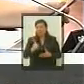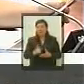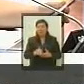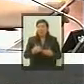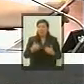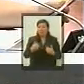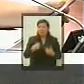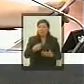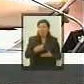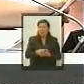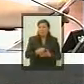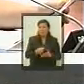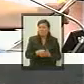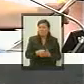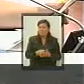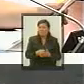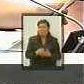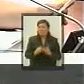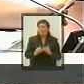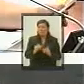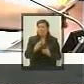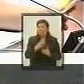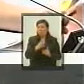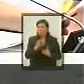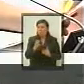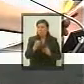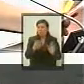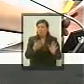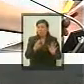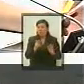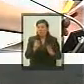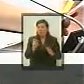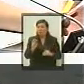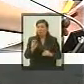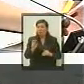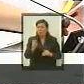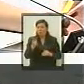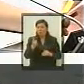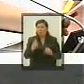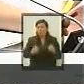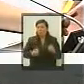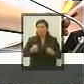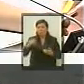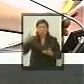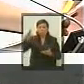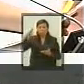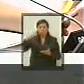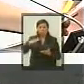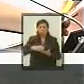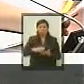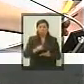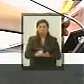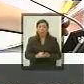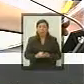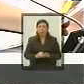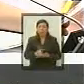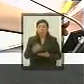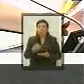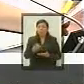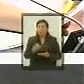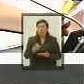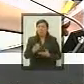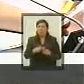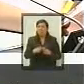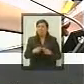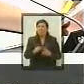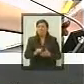tiene que pagar en temporada alta $80 por un pasaje aéreo y en una una